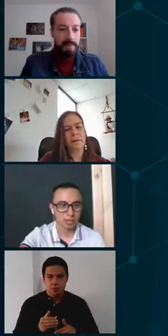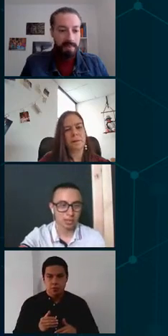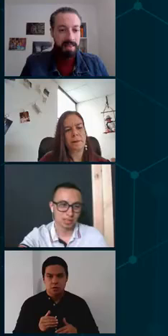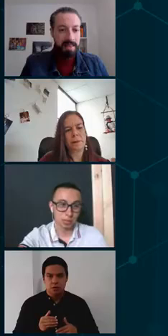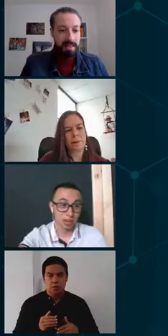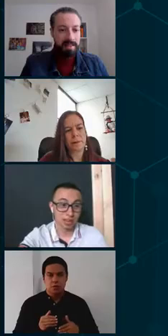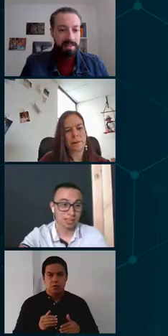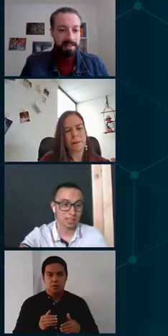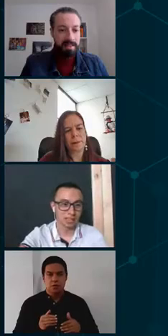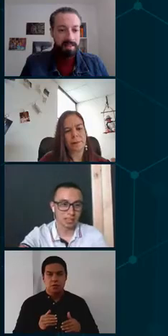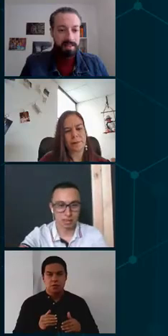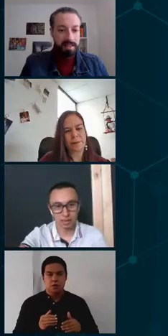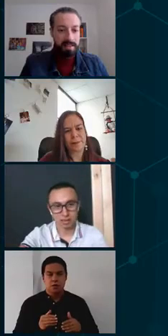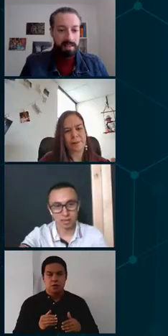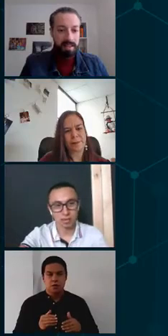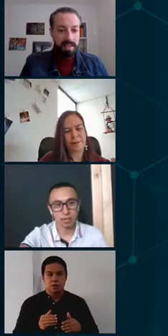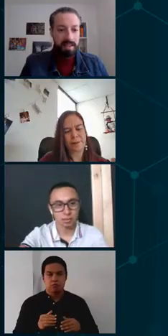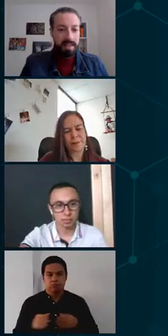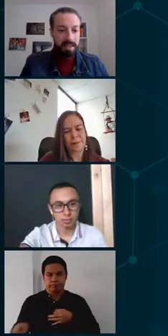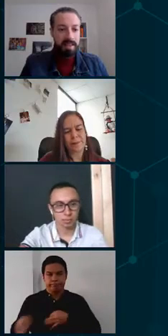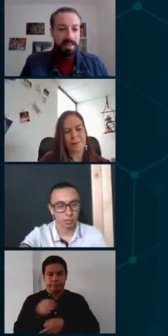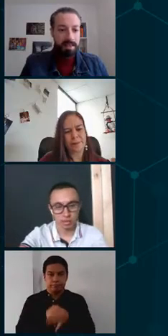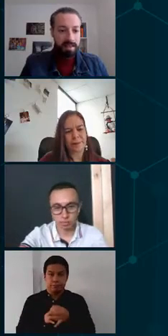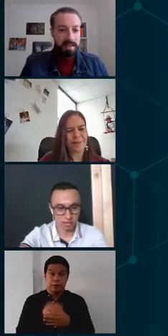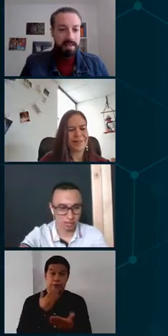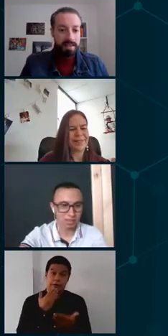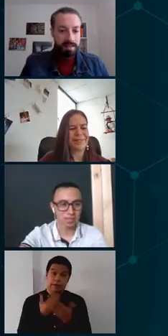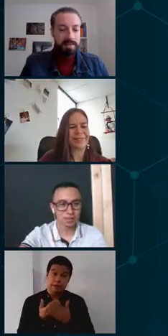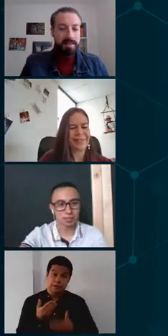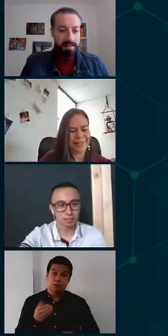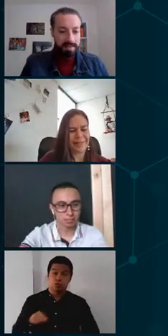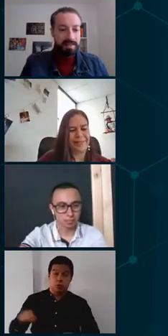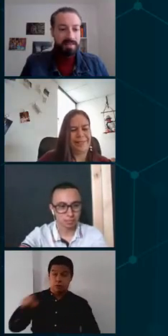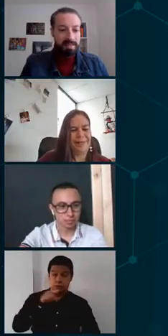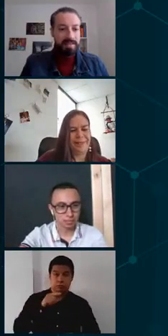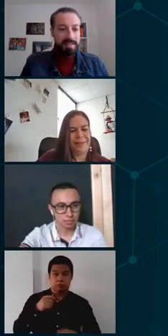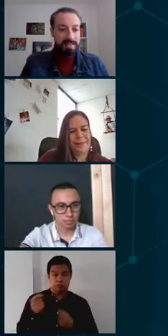que es muy enriquecedor. Muchas gracias.